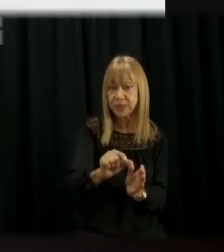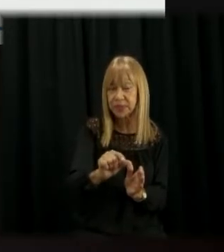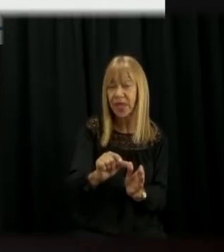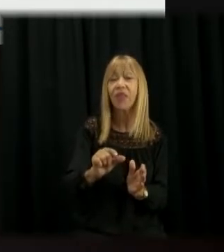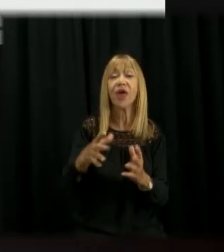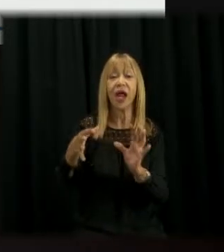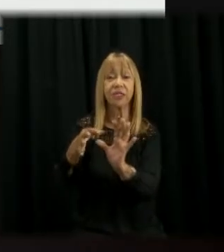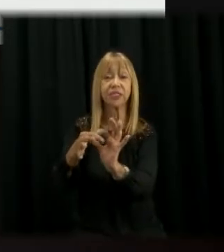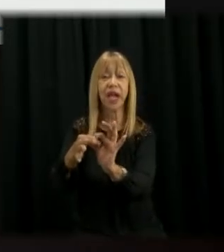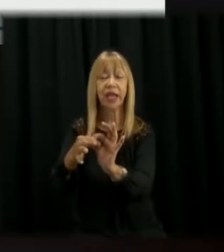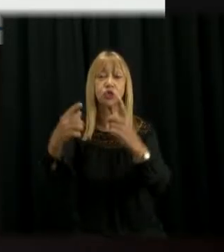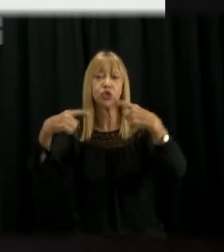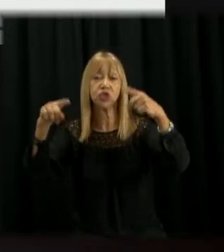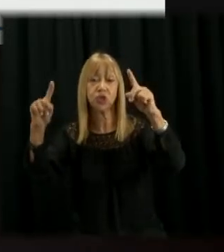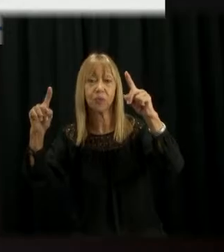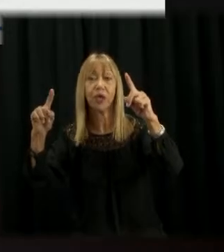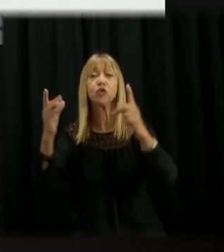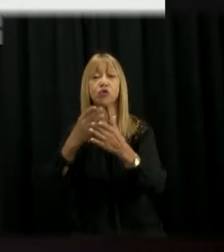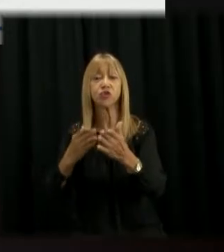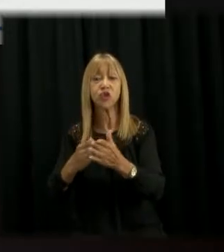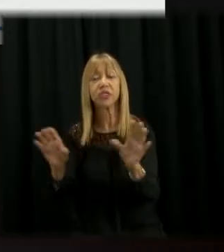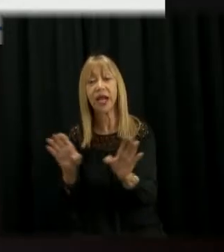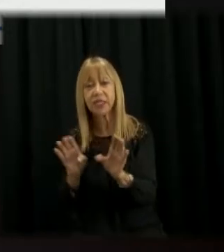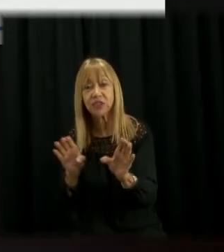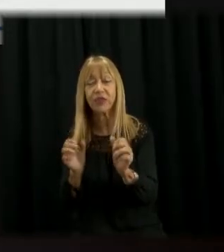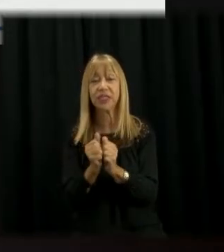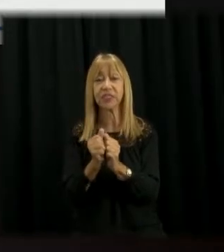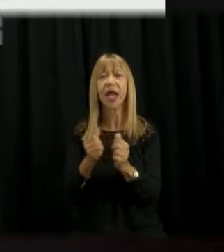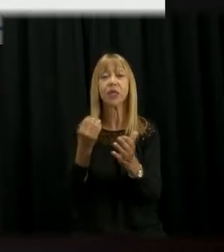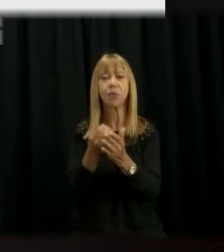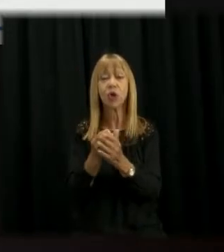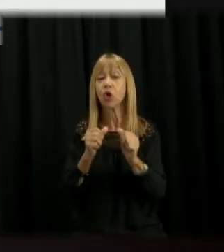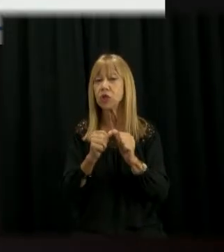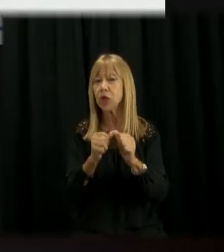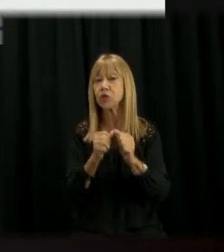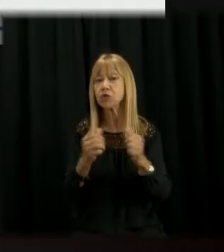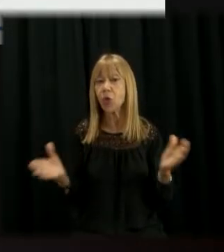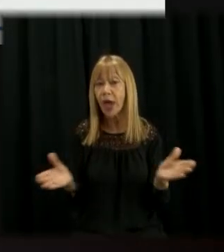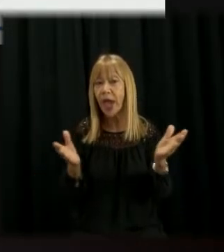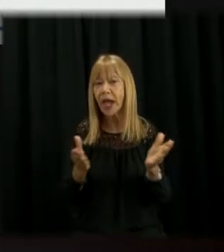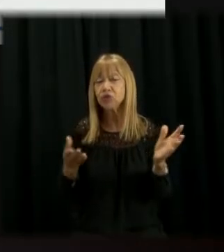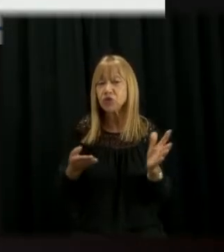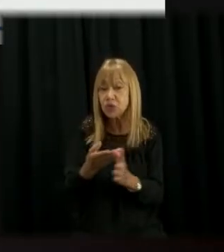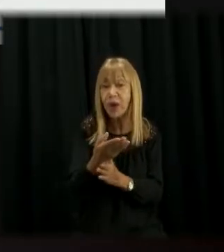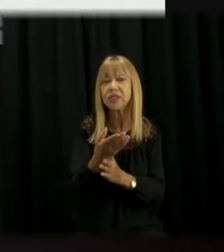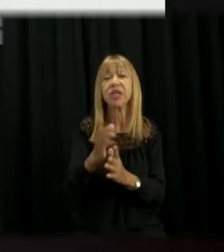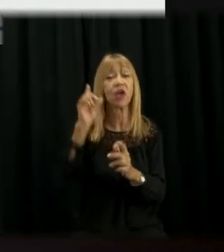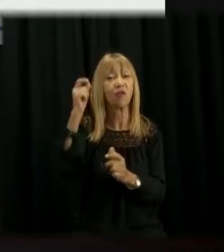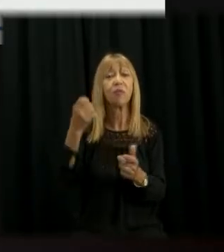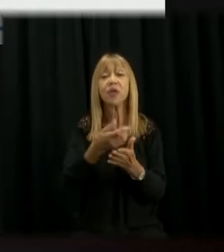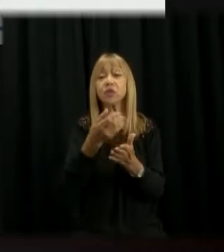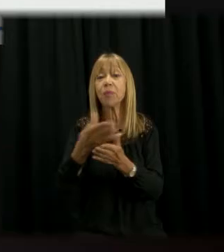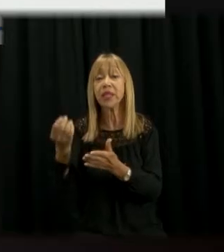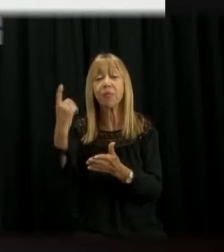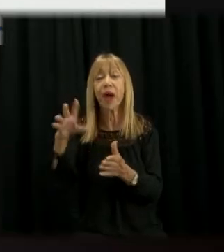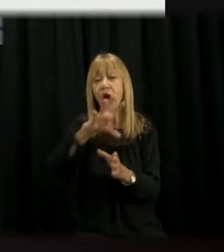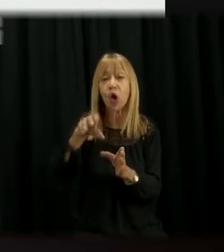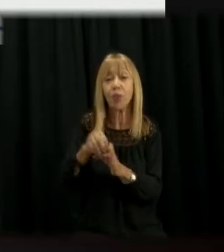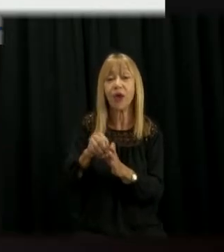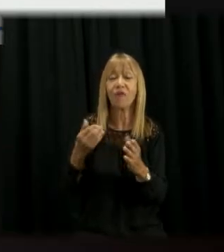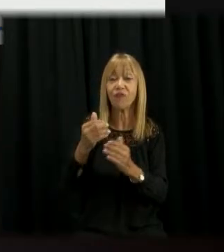y metas que van con logros de ciertas actividades. Y esto continúa a mejorar la